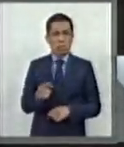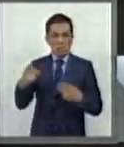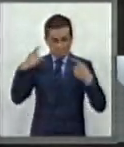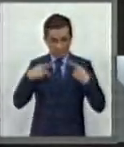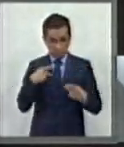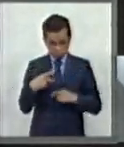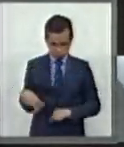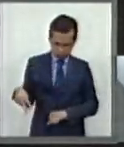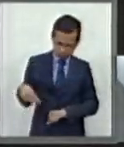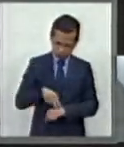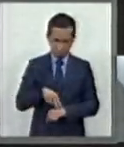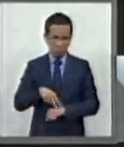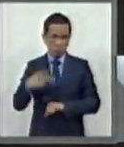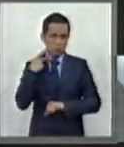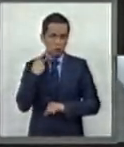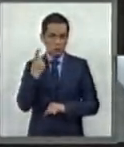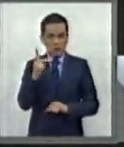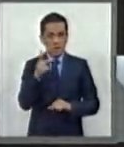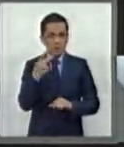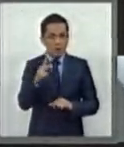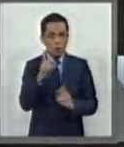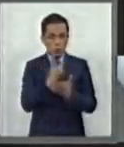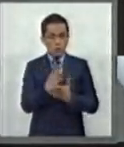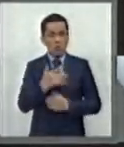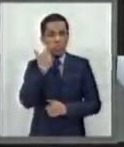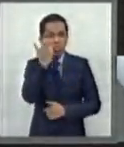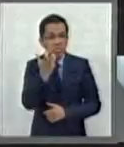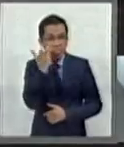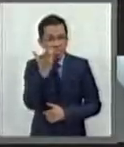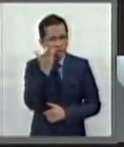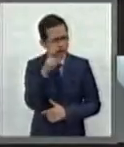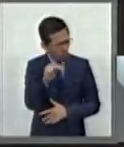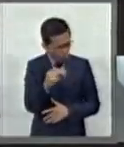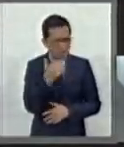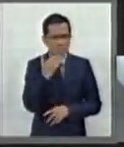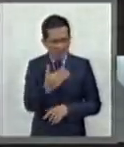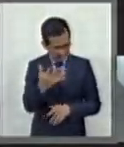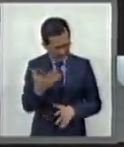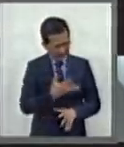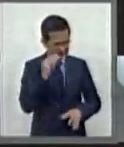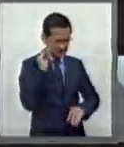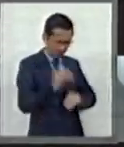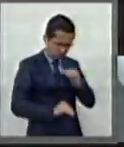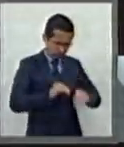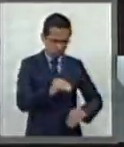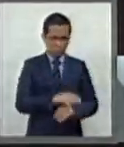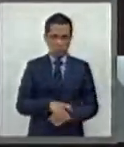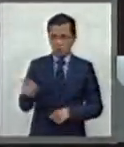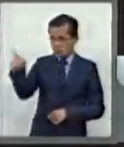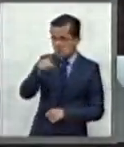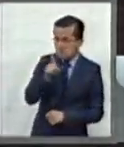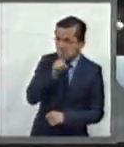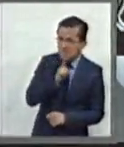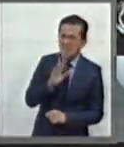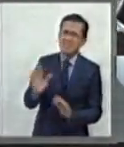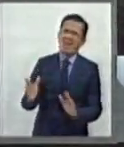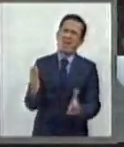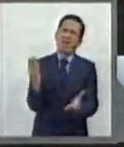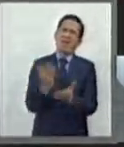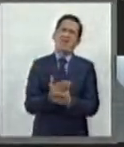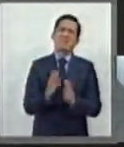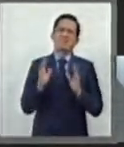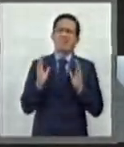discurso demagógico a los hechos concretos. Ya dejen de mentir, ya todo mundo